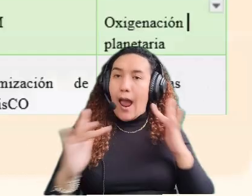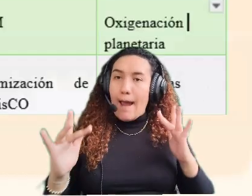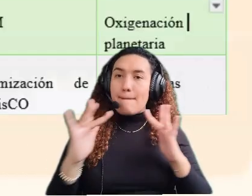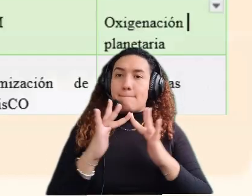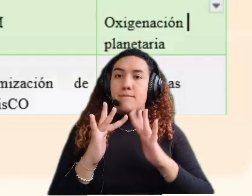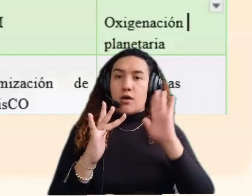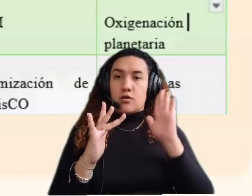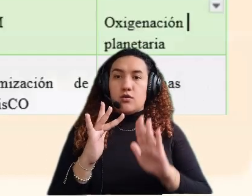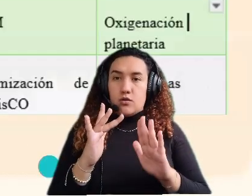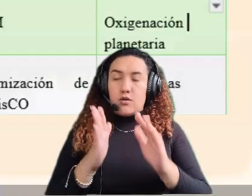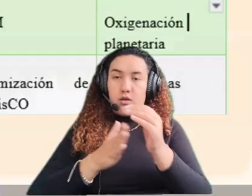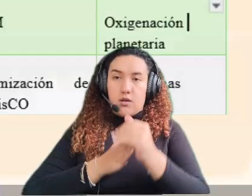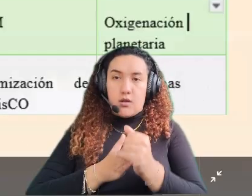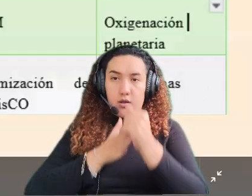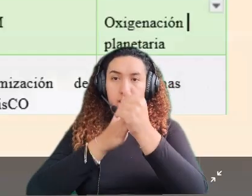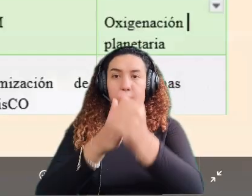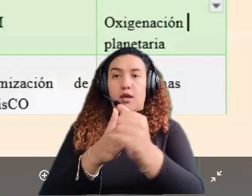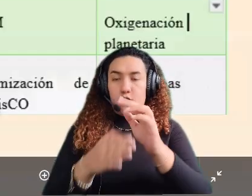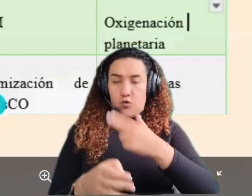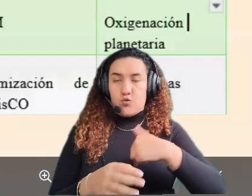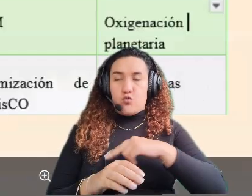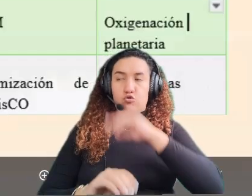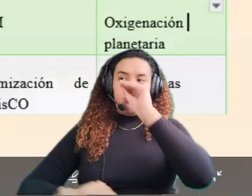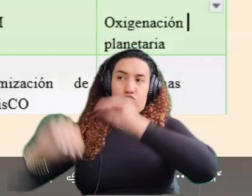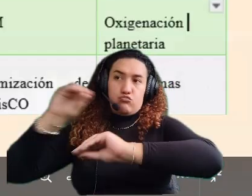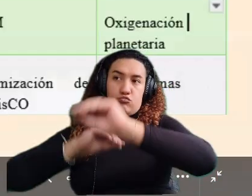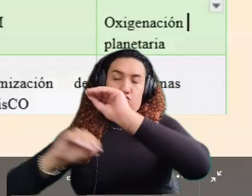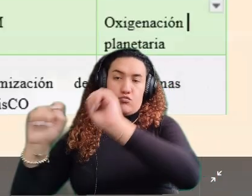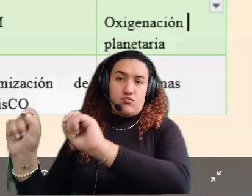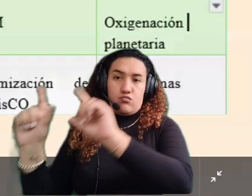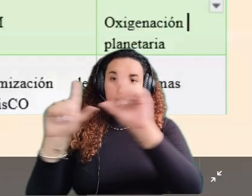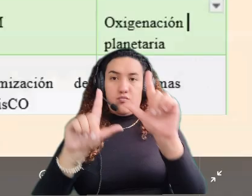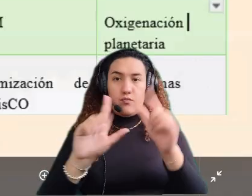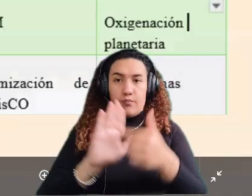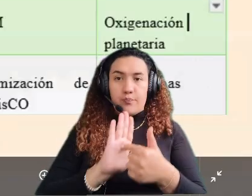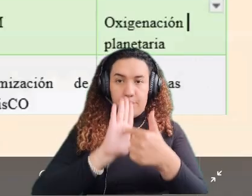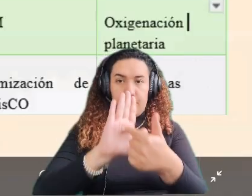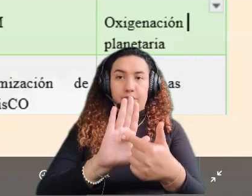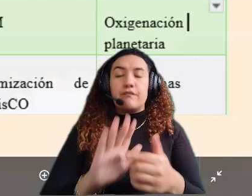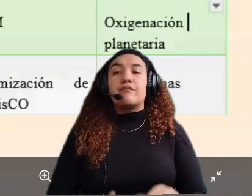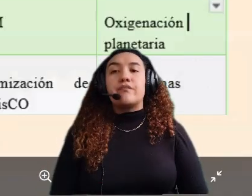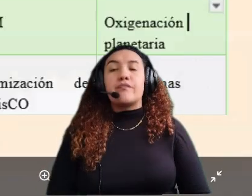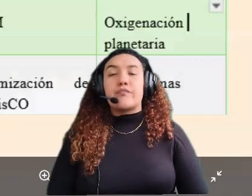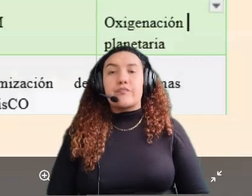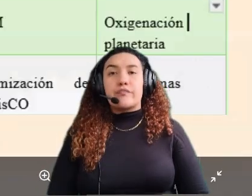información necesaria para guiarnos desde ahí y hacer la presentación.